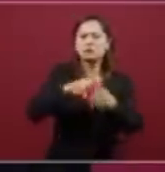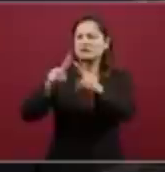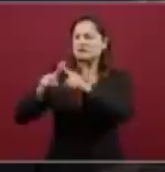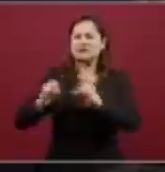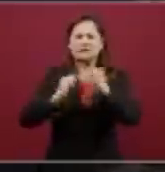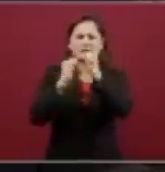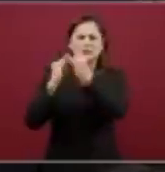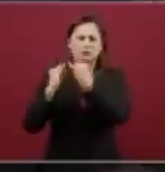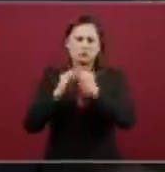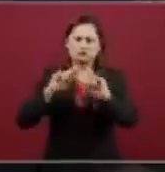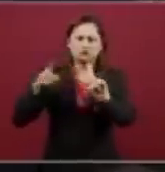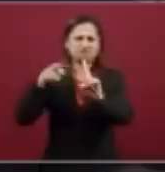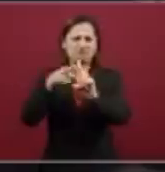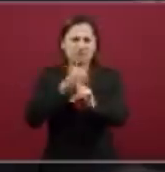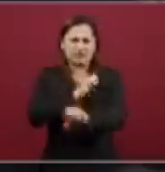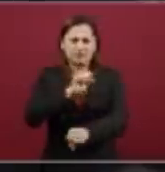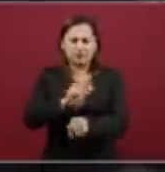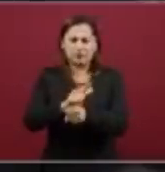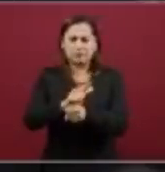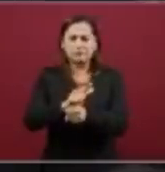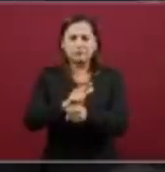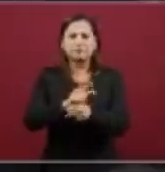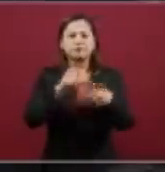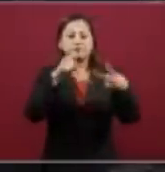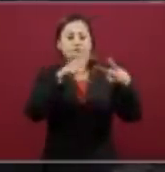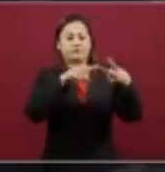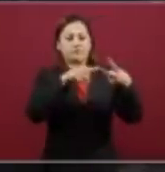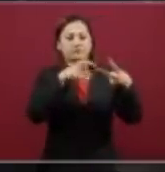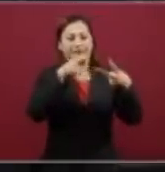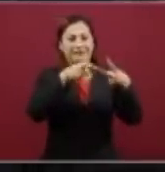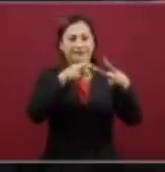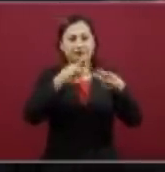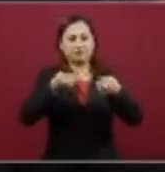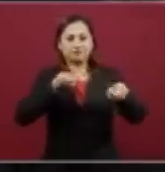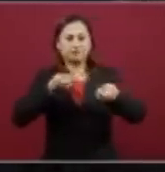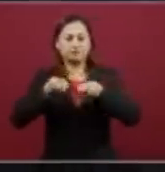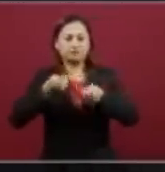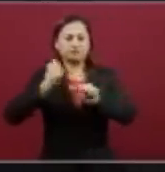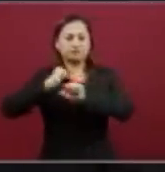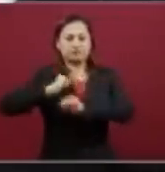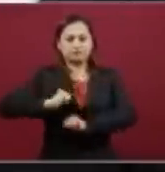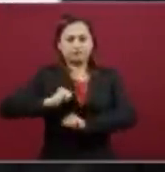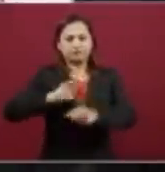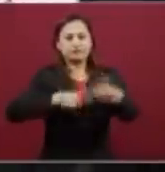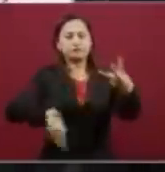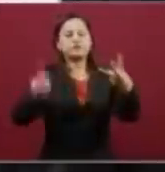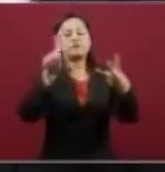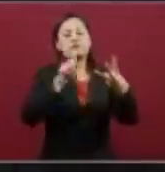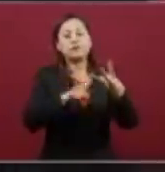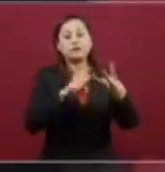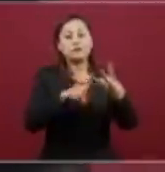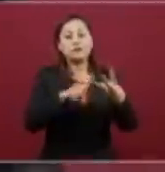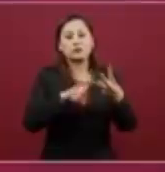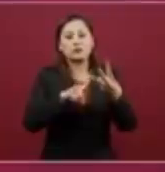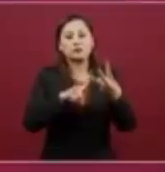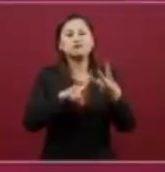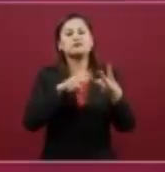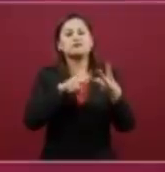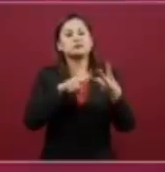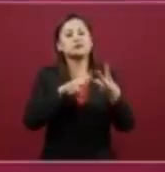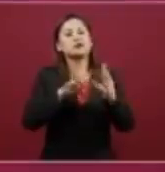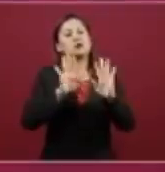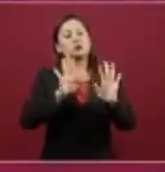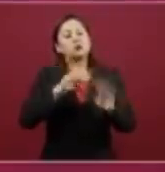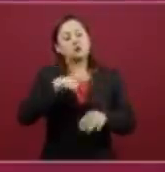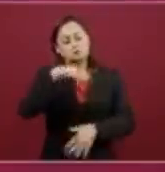es un área de coordinación. Y la tercera, que considero muy importante, es la que vamos